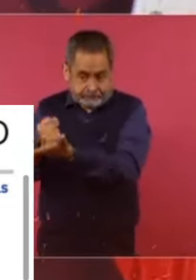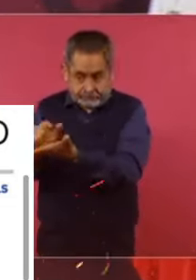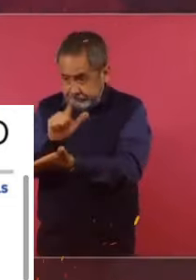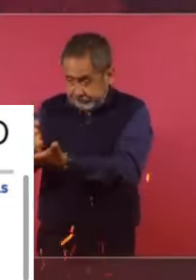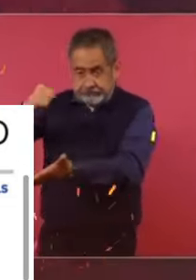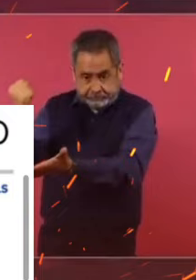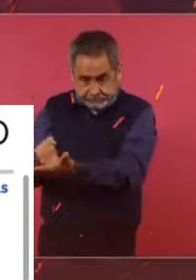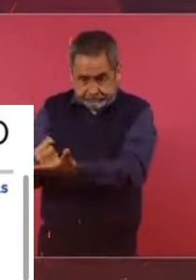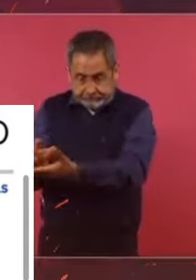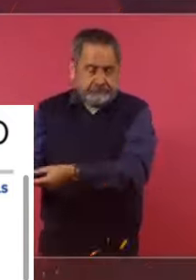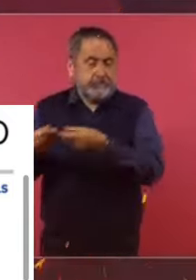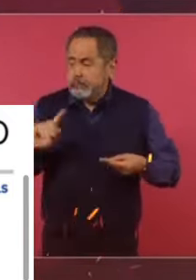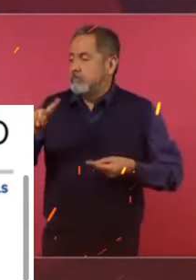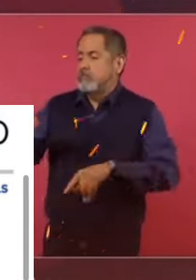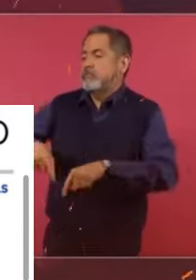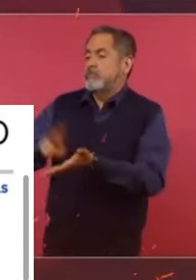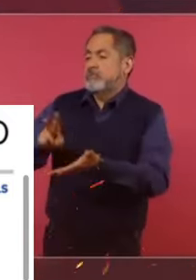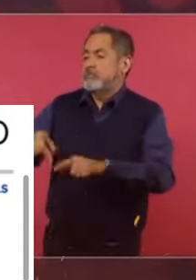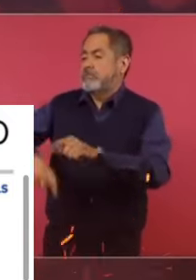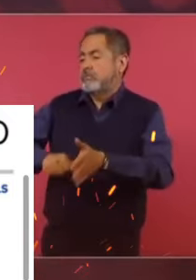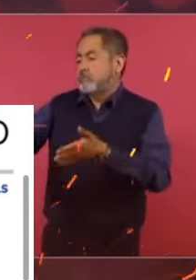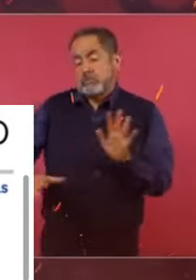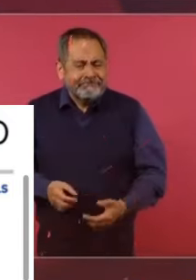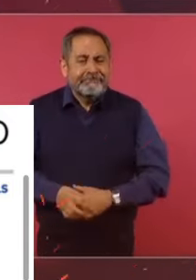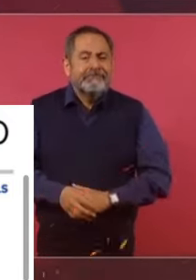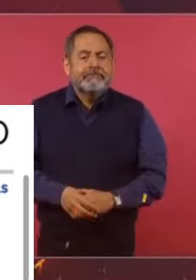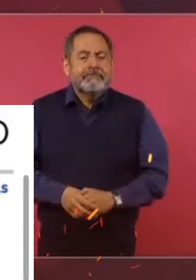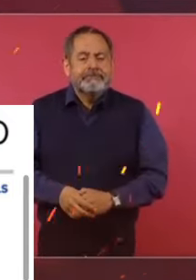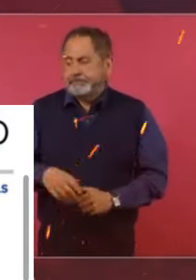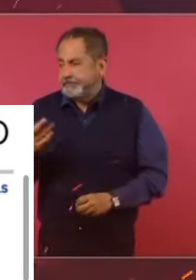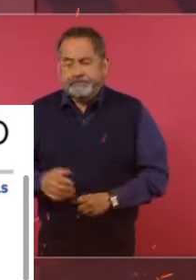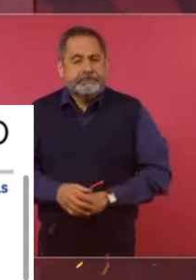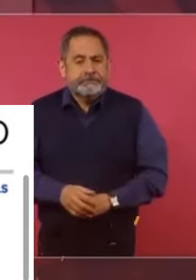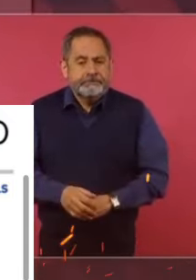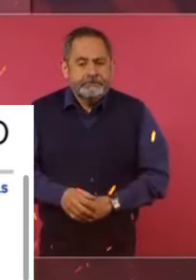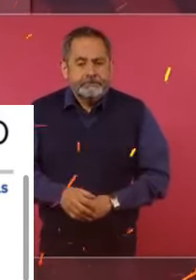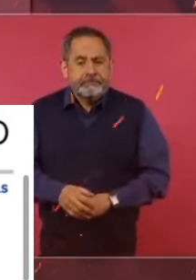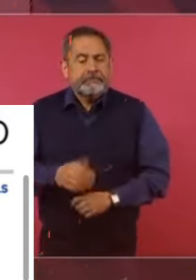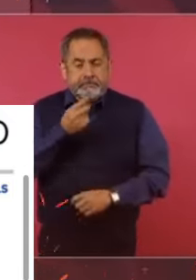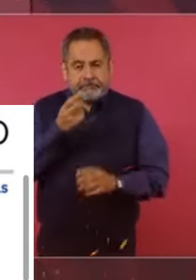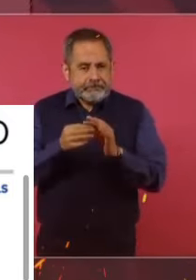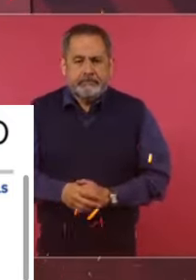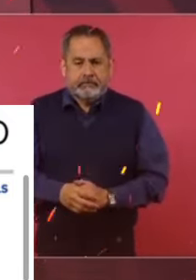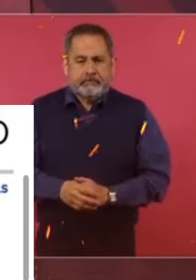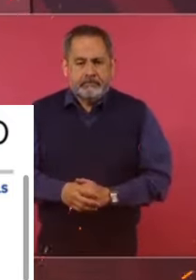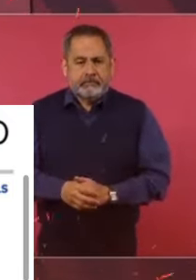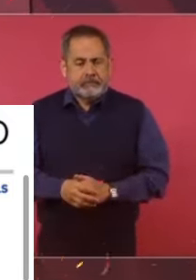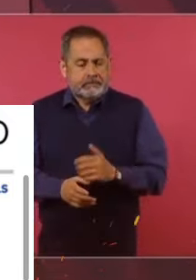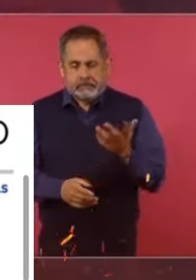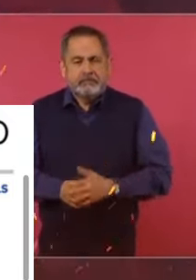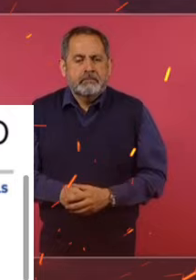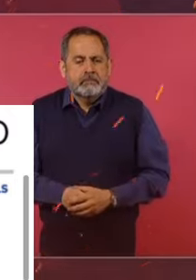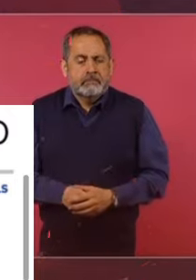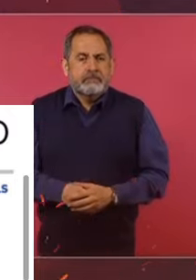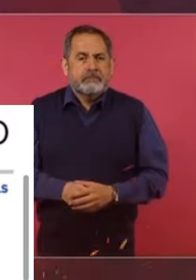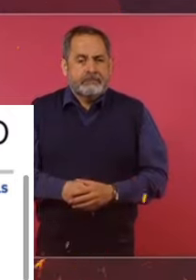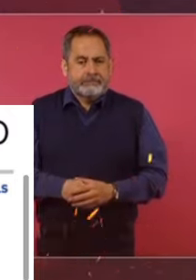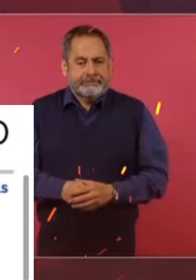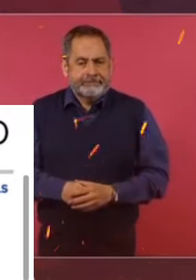impugnan. Y va a la Corte y la declaran inconstitucional. Entonces, ¿qué se le dice a la gente? Ni